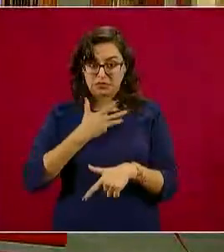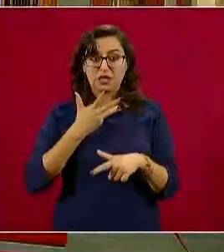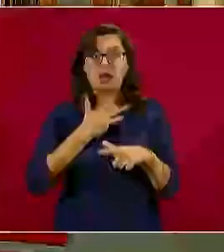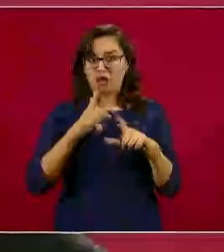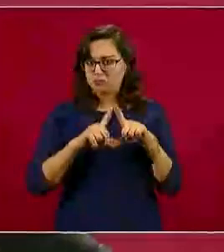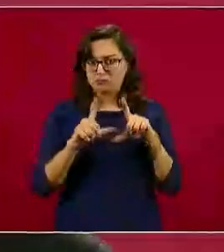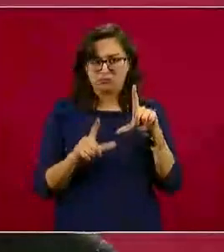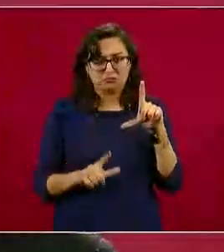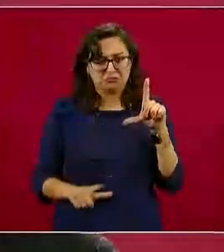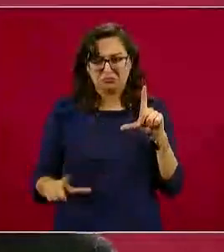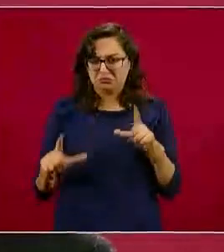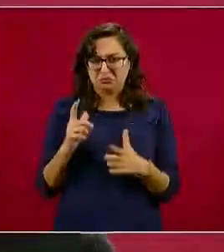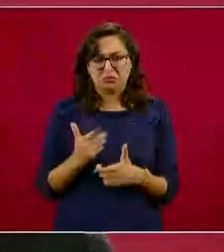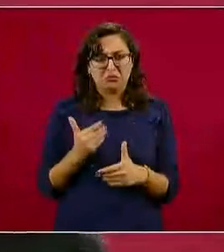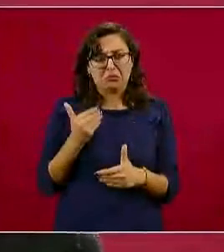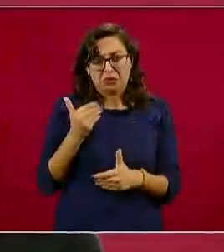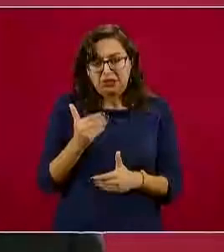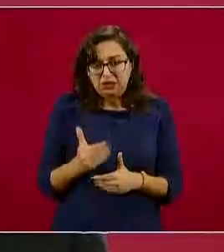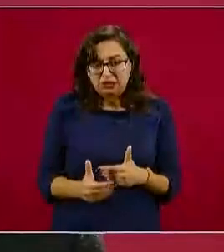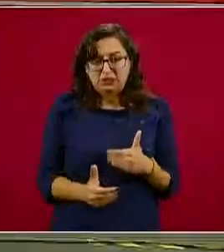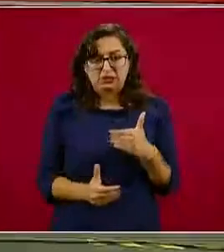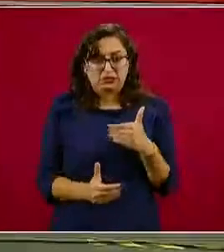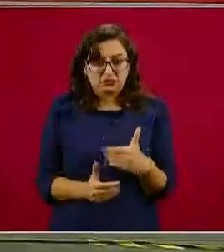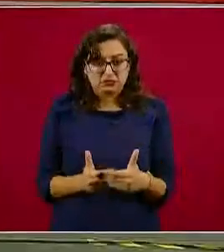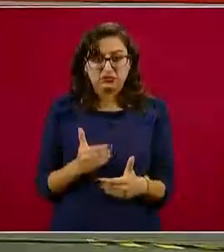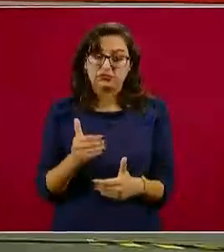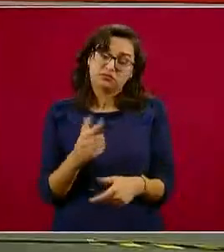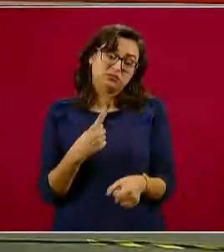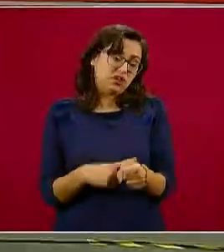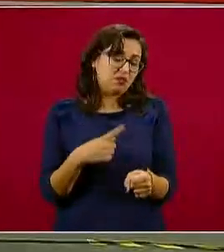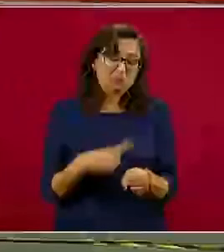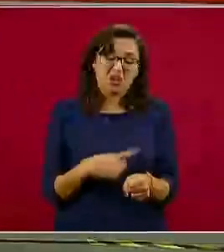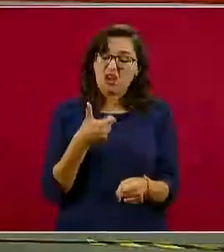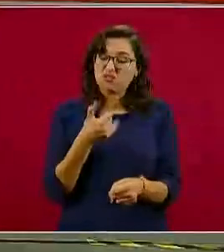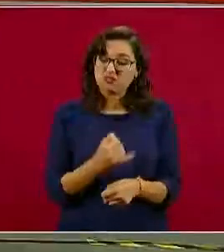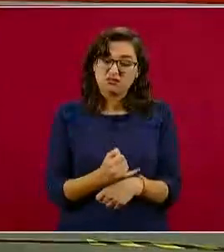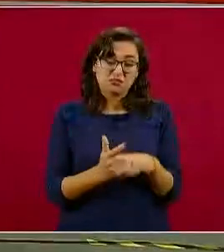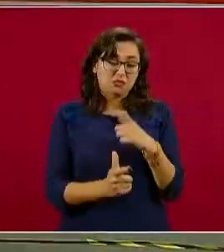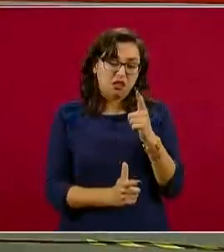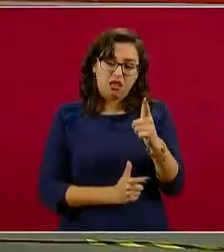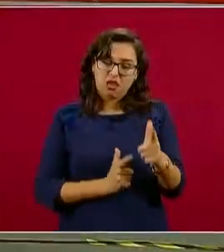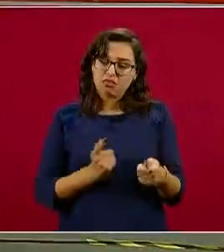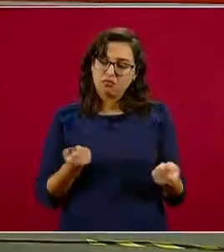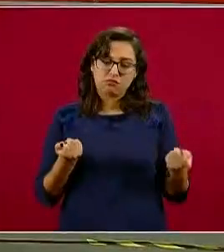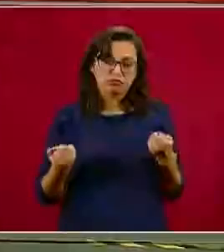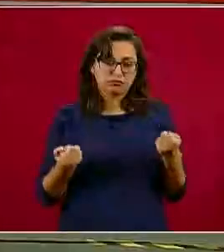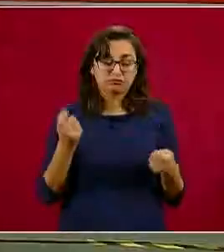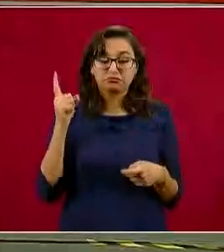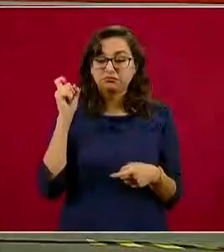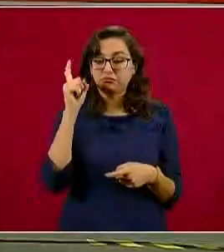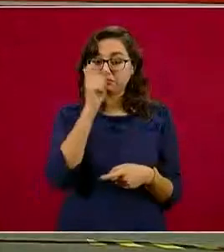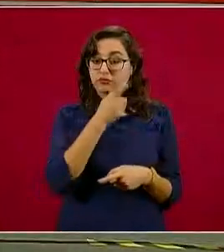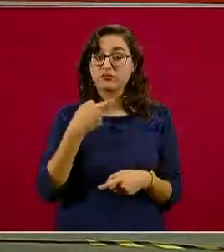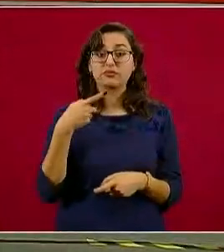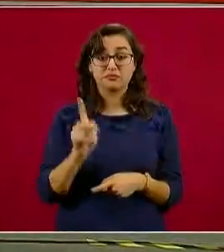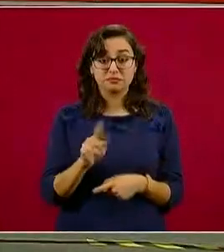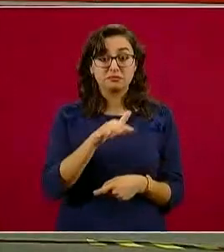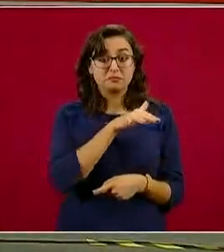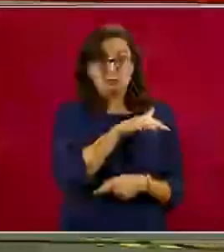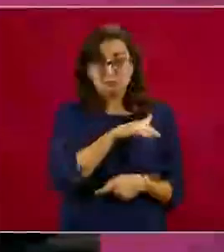Lepra que ha tenido un progreso lento, como corresponde a una enfermedad lenta de difícil control. Pero en general